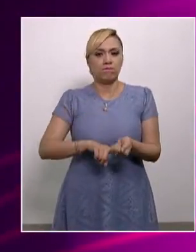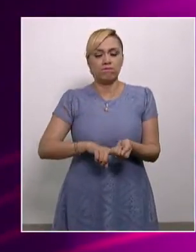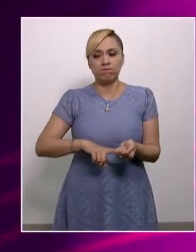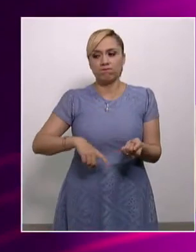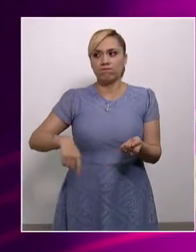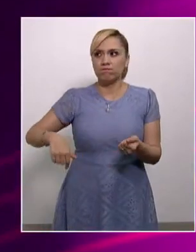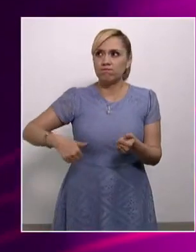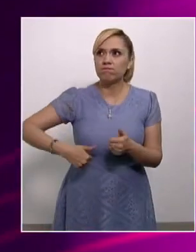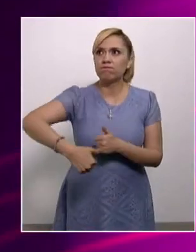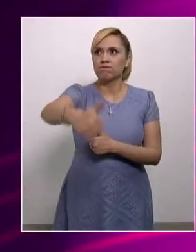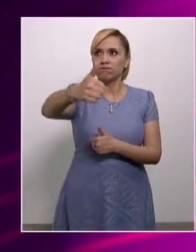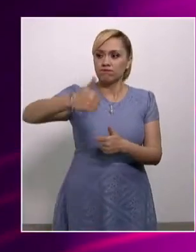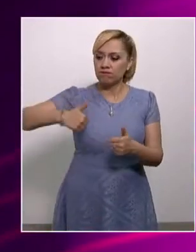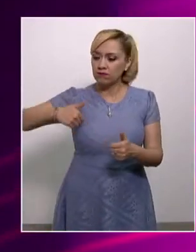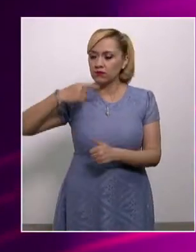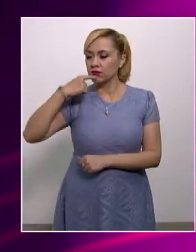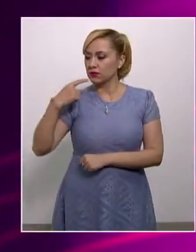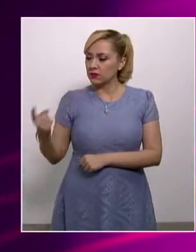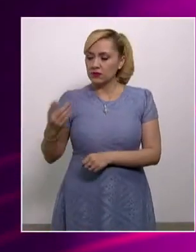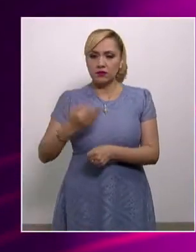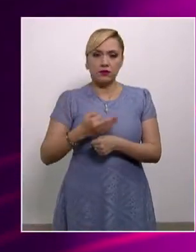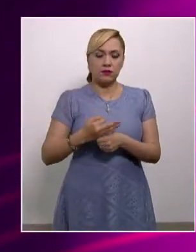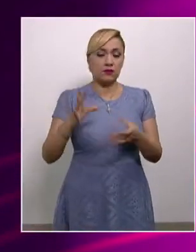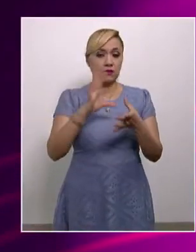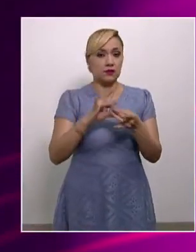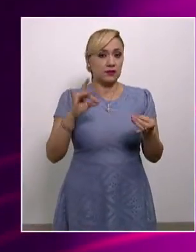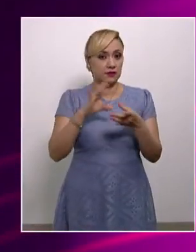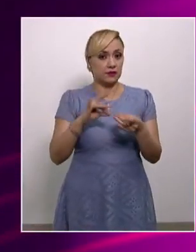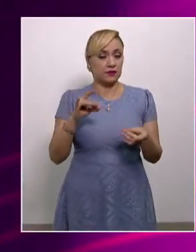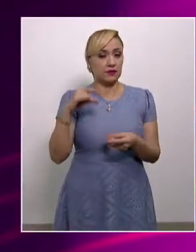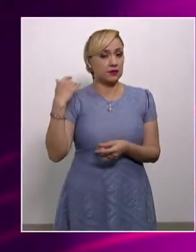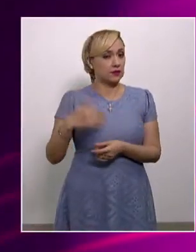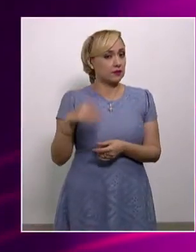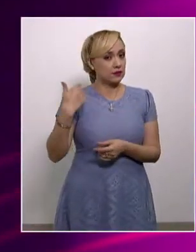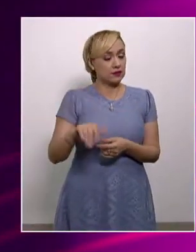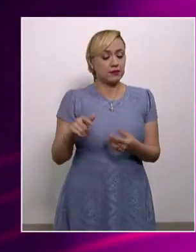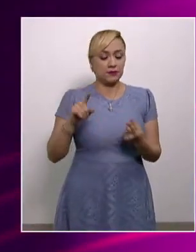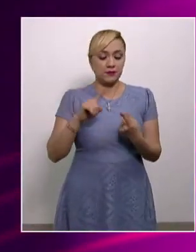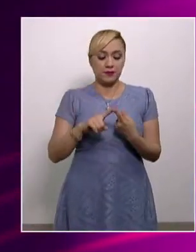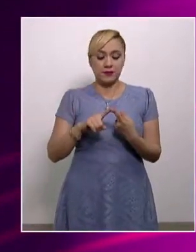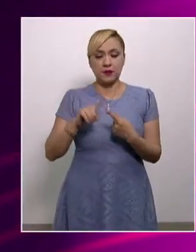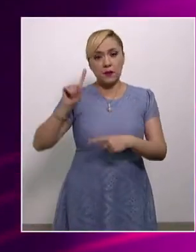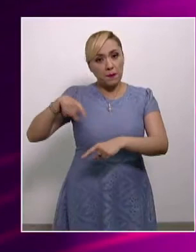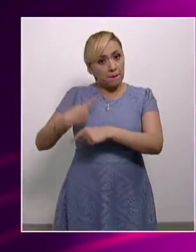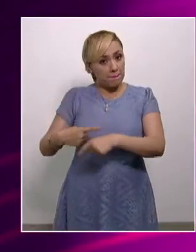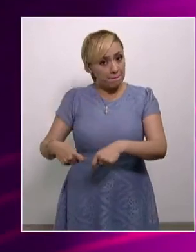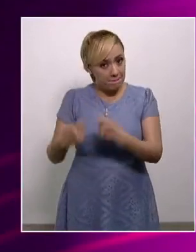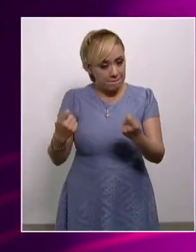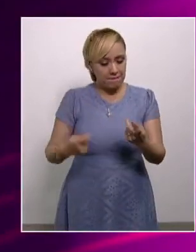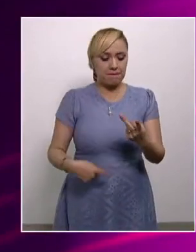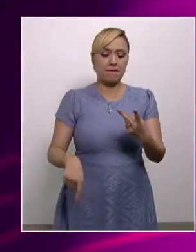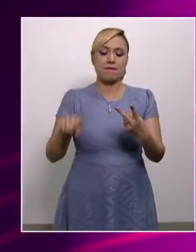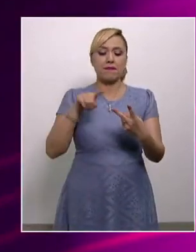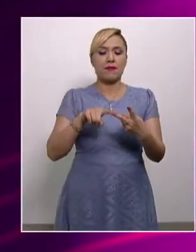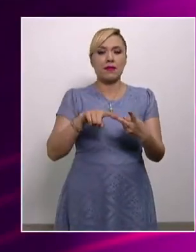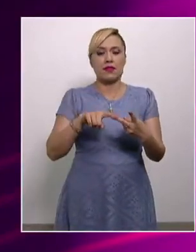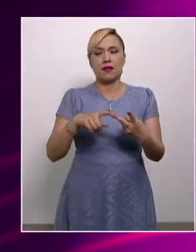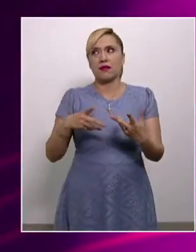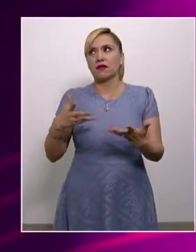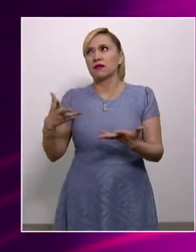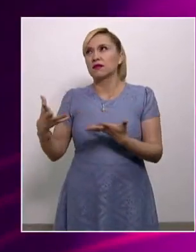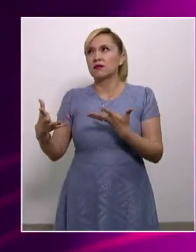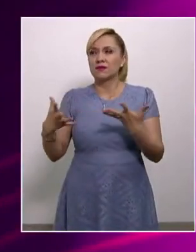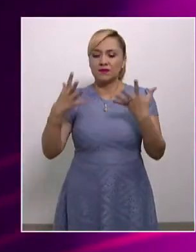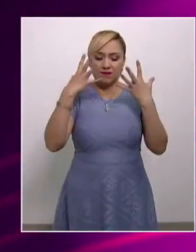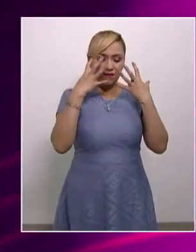flujo migratorio, que lo acaba de expresar perfectamente Diego, que son tanto las violencias sexuales como incluso la